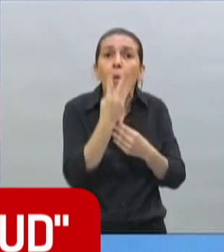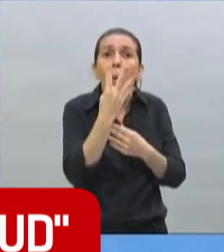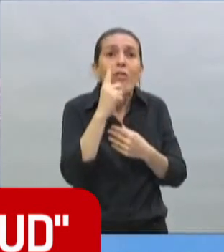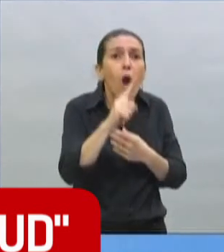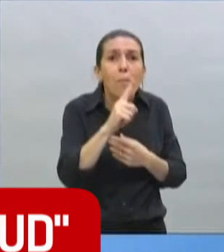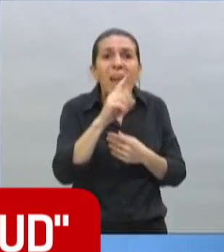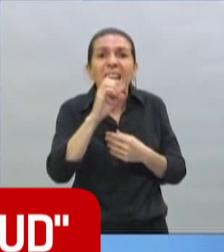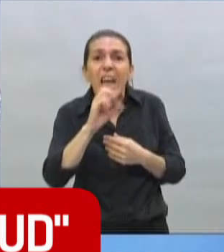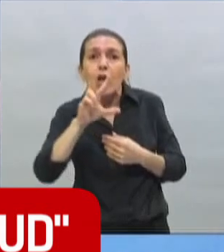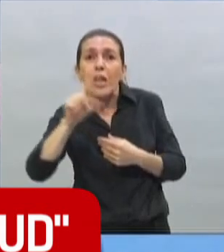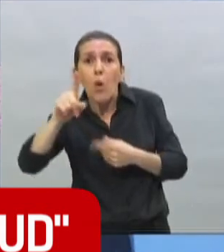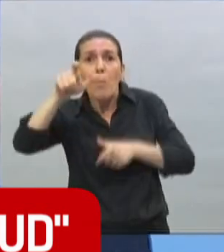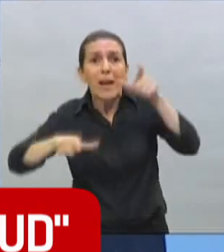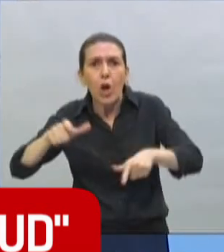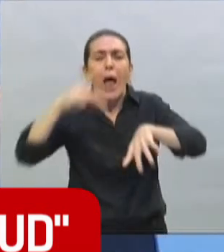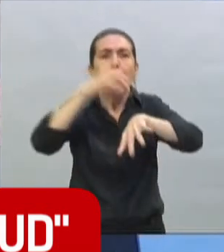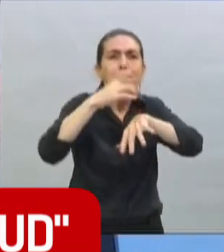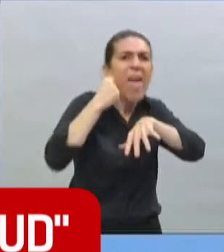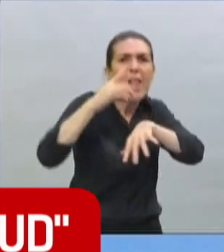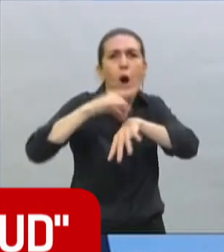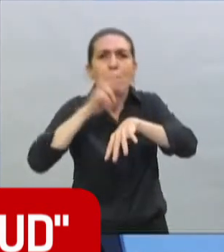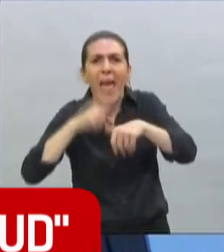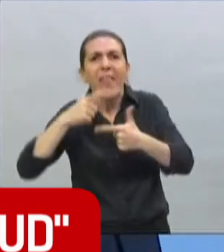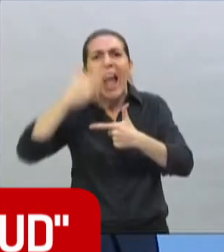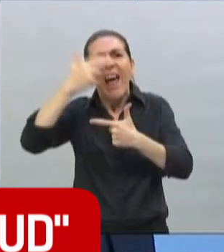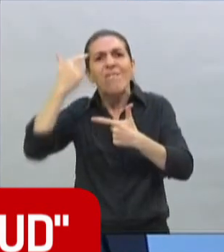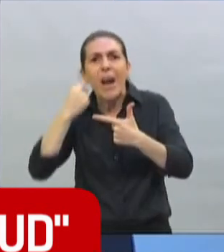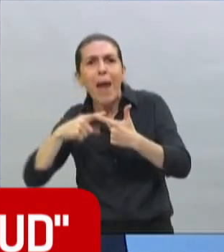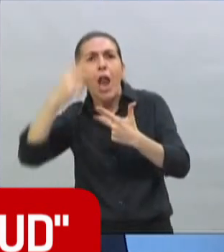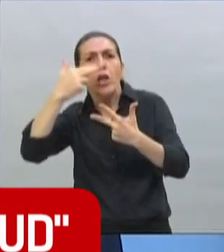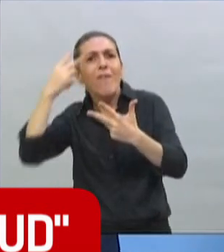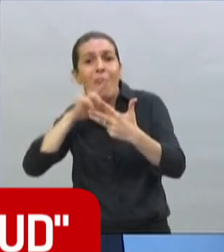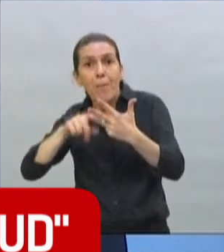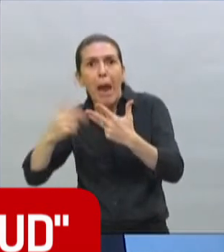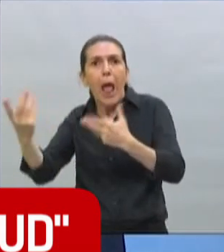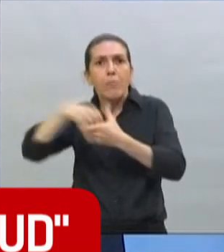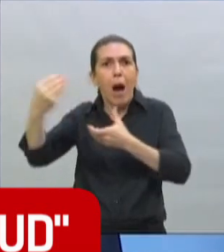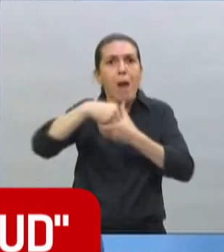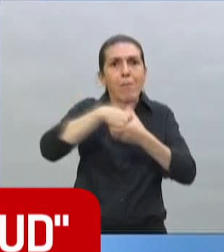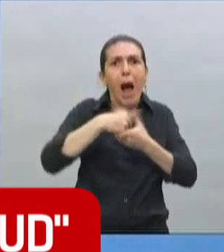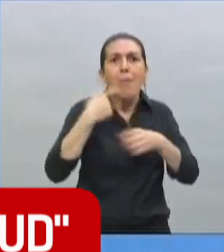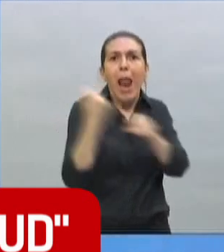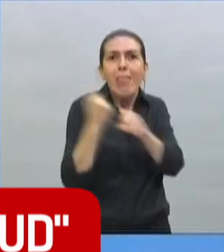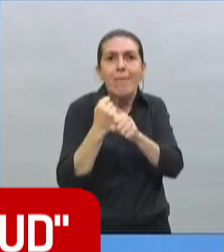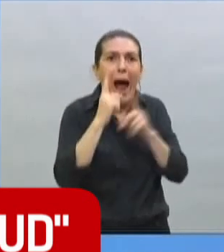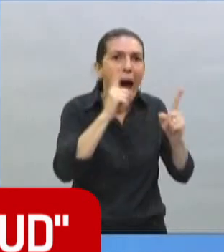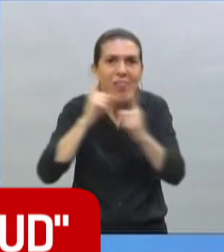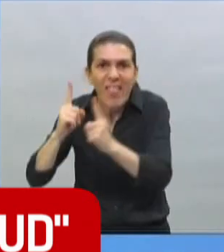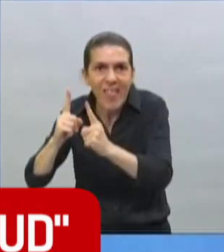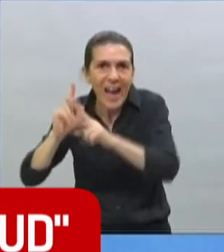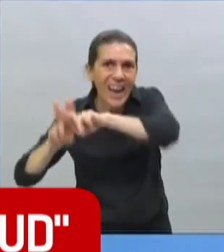entre médicos, médicas, enfermeros y enfermeras, se han sumado al sistema de salud. En